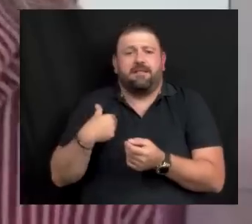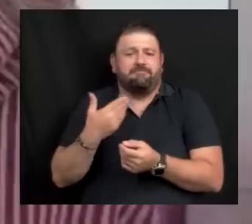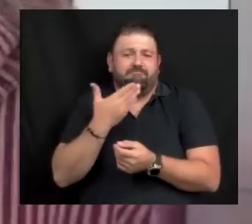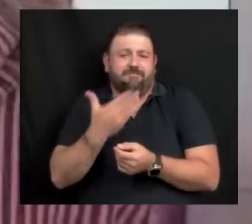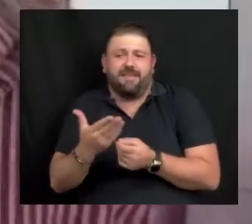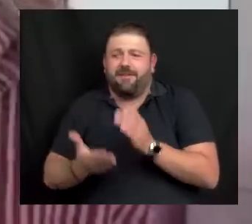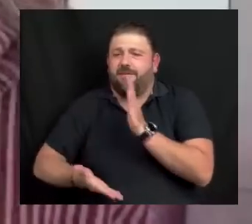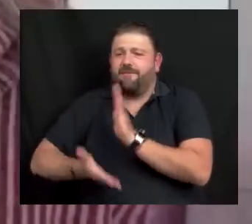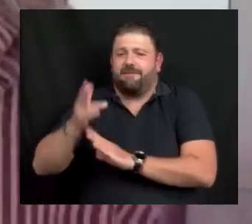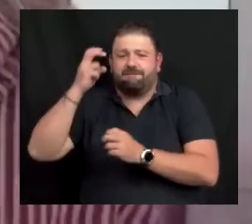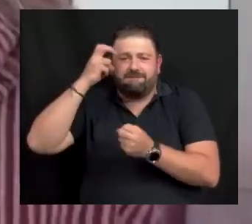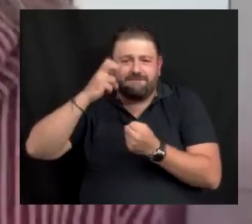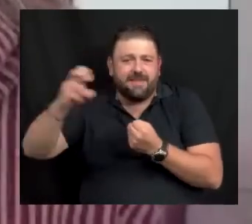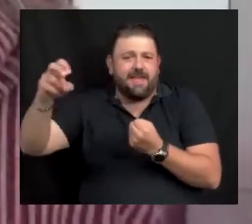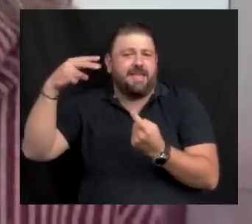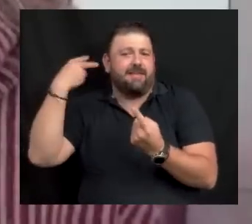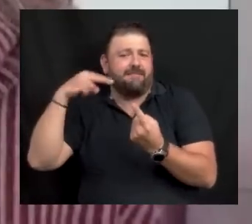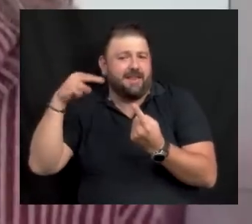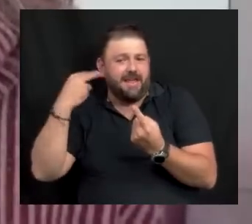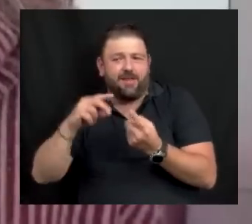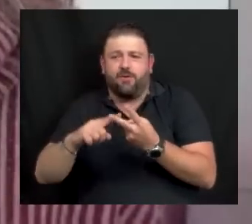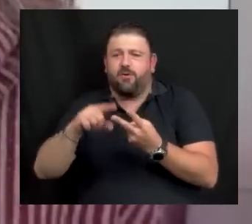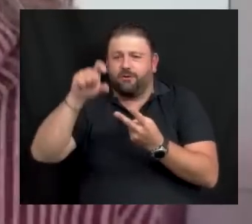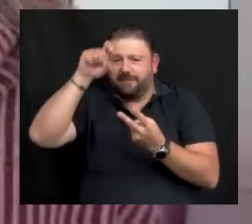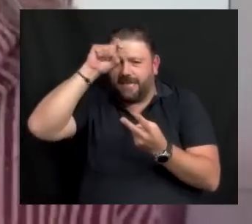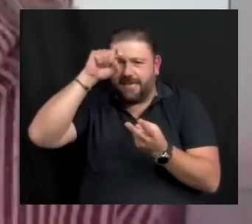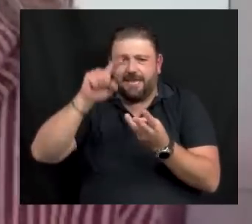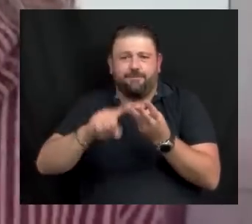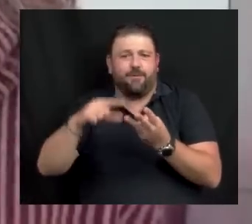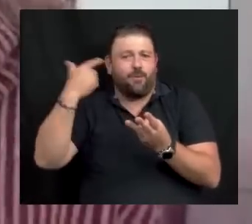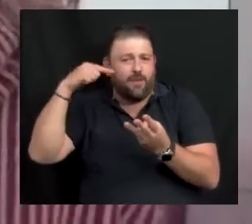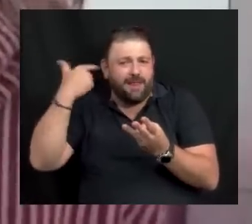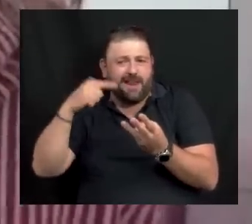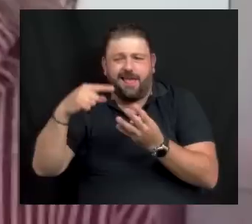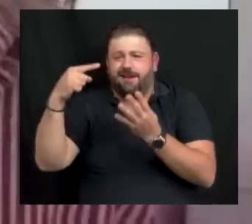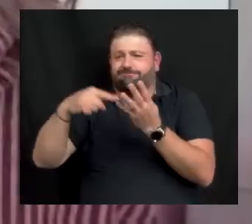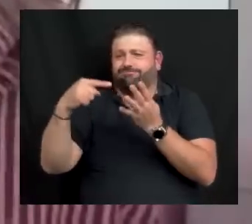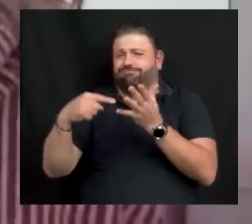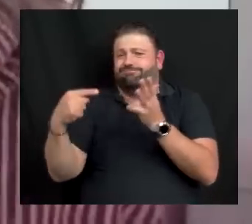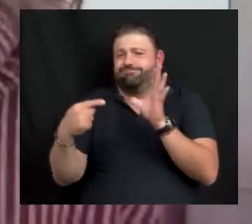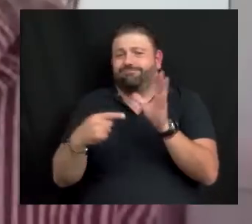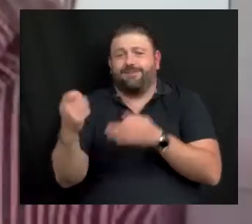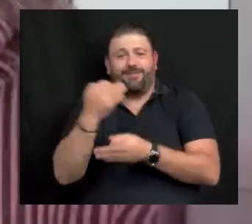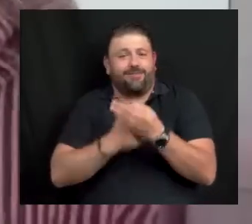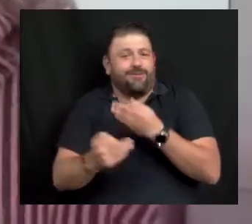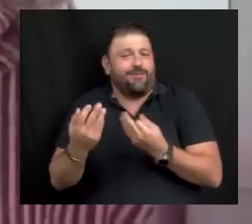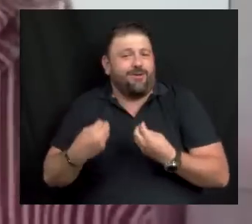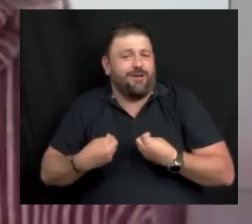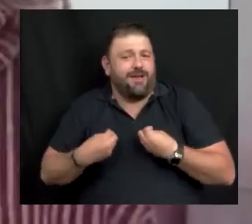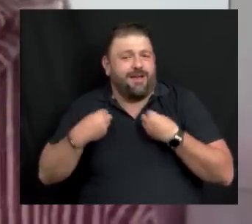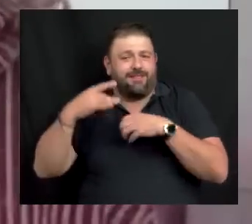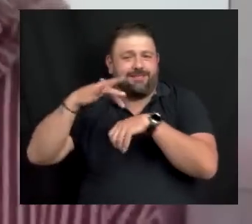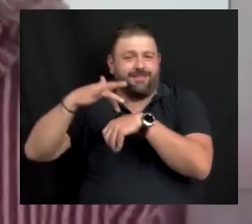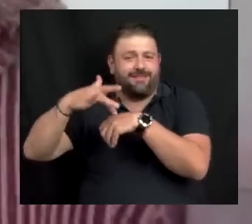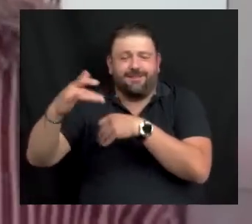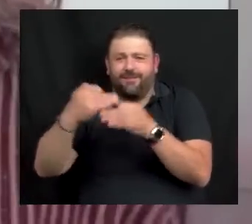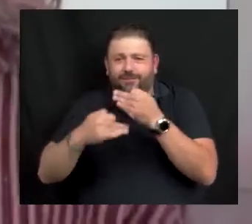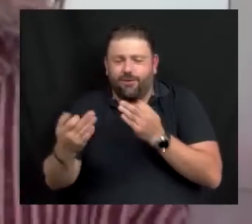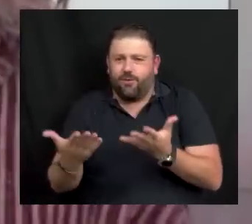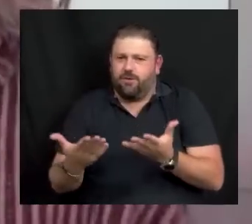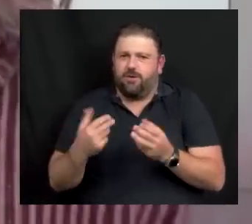lo que, Veracruz, todo lo que vivimos. Y, a mí me hubiera gustado estar en mínimo en uno, dos, ¿qué? ¿Cómo le